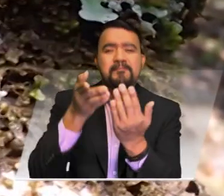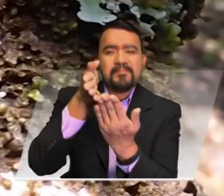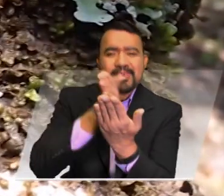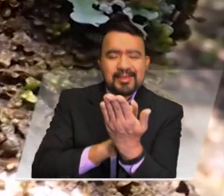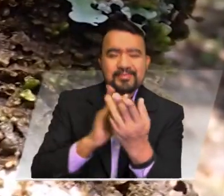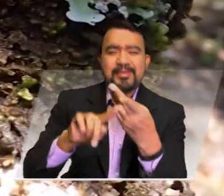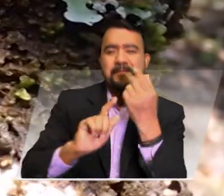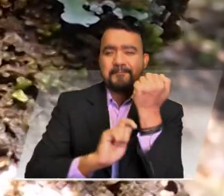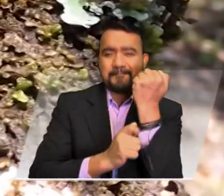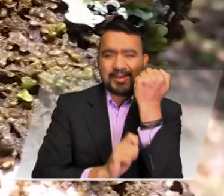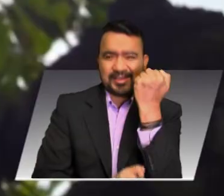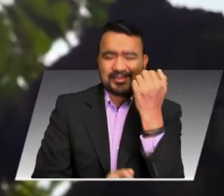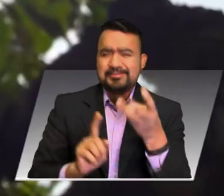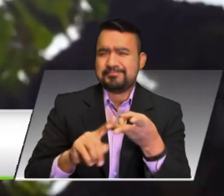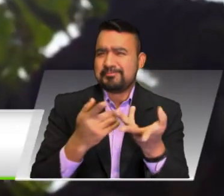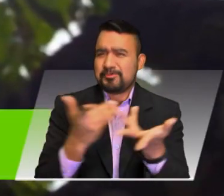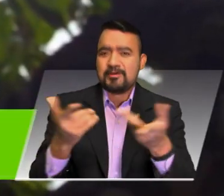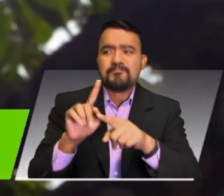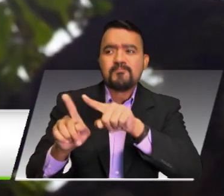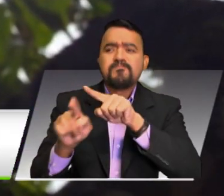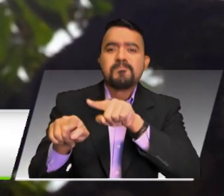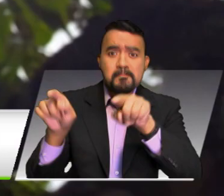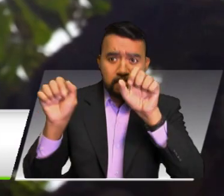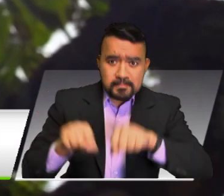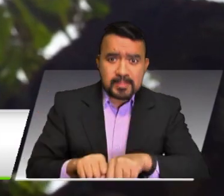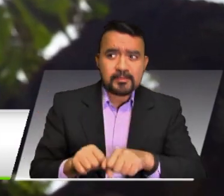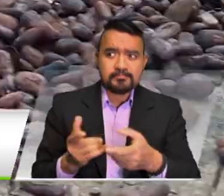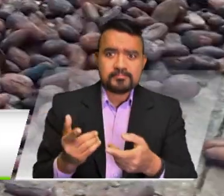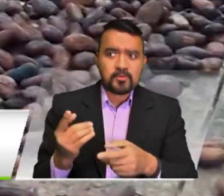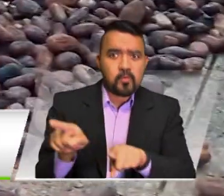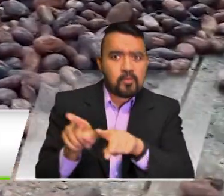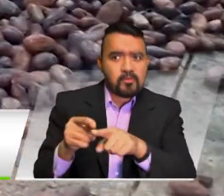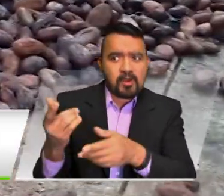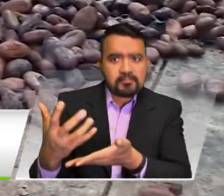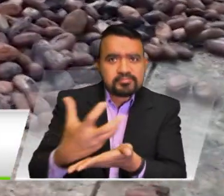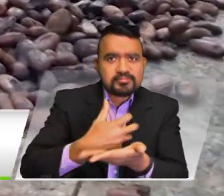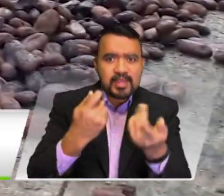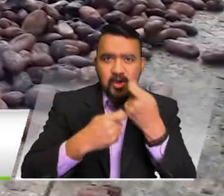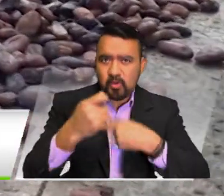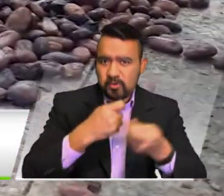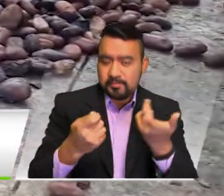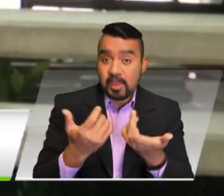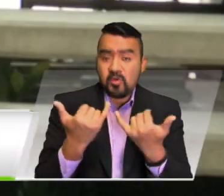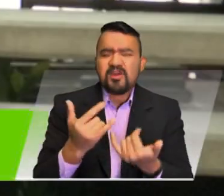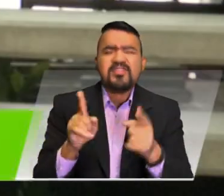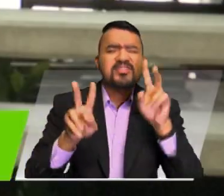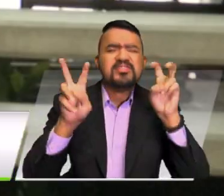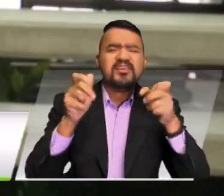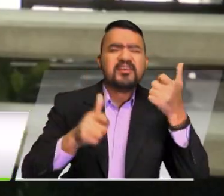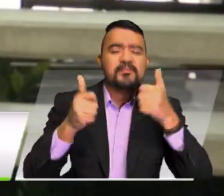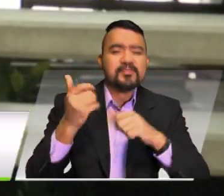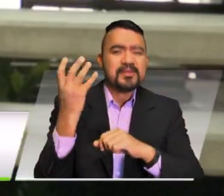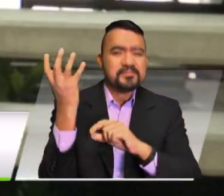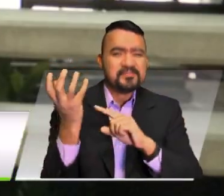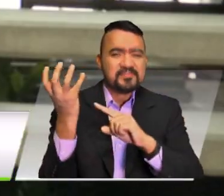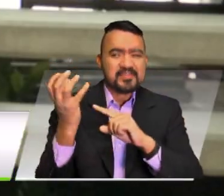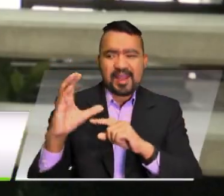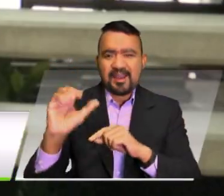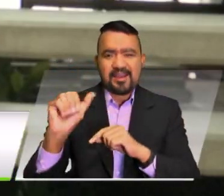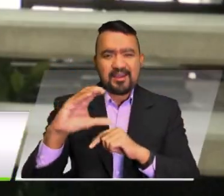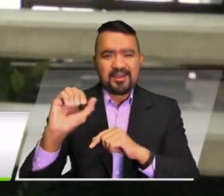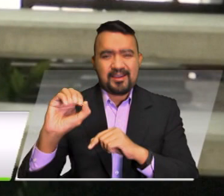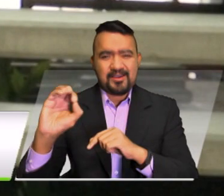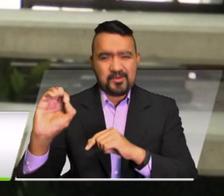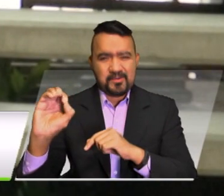materia prima en la cual sustentan parte de su economía ahora hay una fuerte apuesta por el cacao estamos fuertemente en una